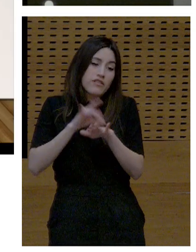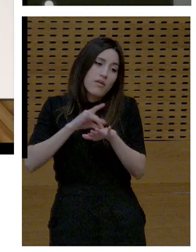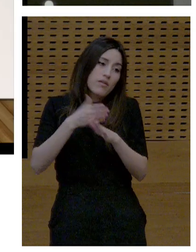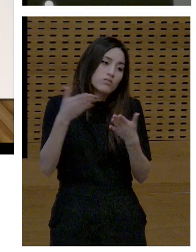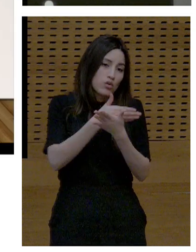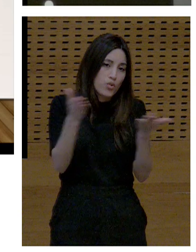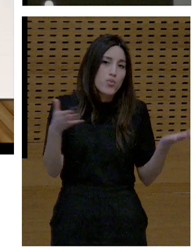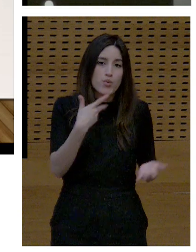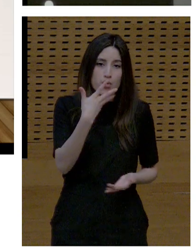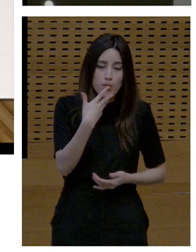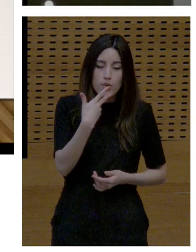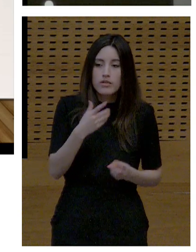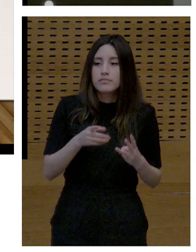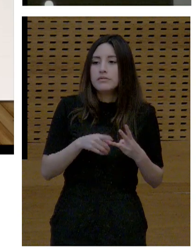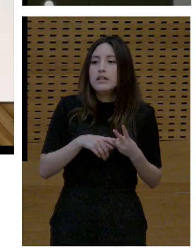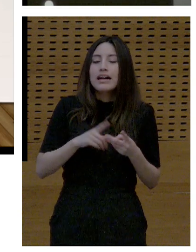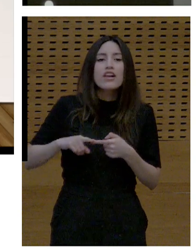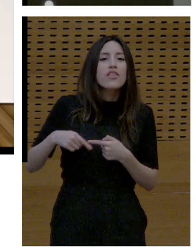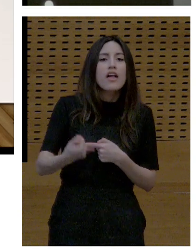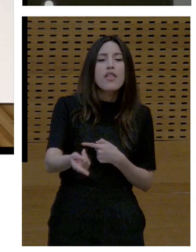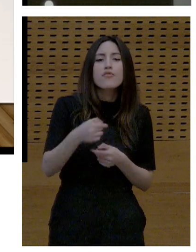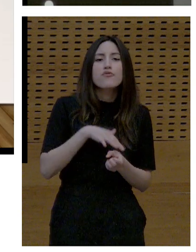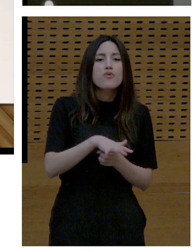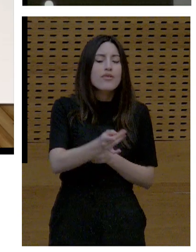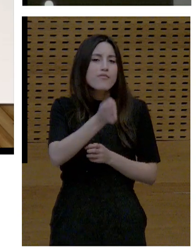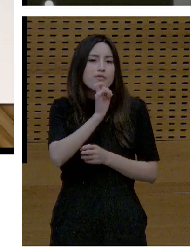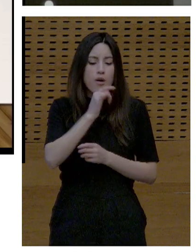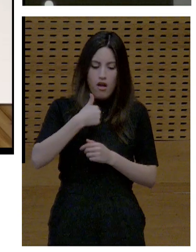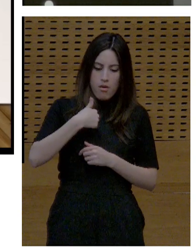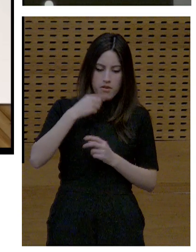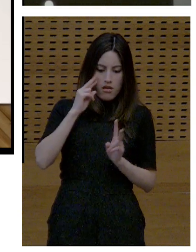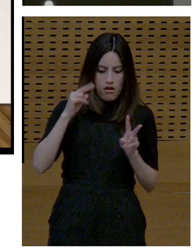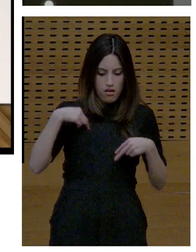todos. Repercusión en el día a día, cómo me afectan a mí